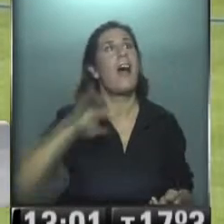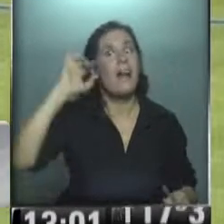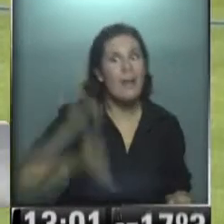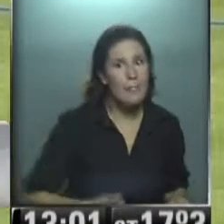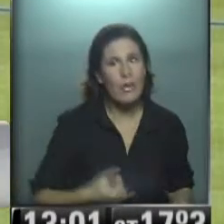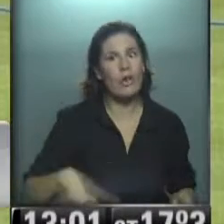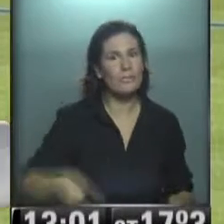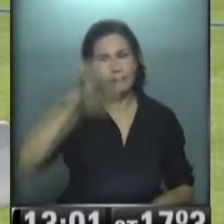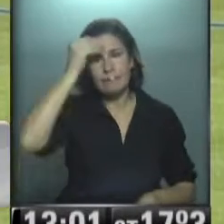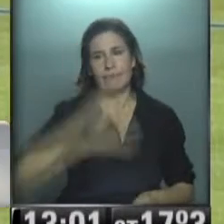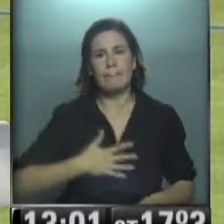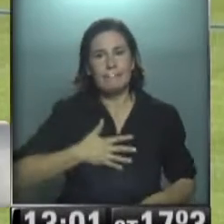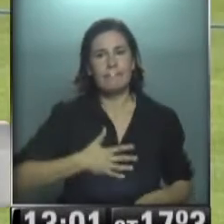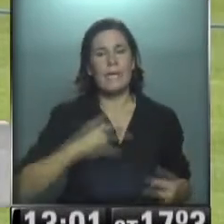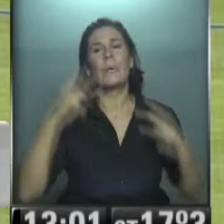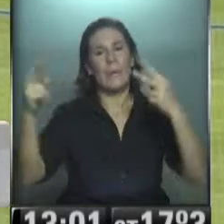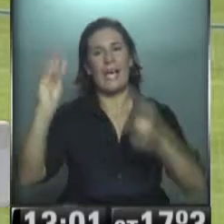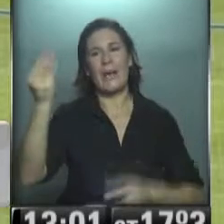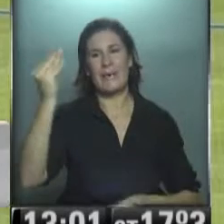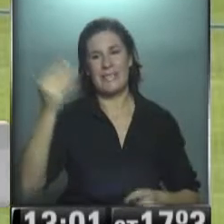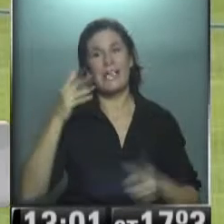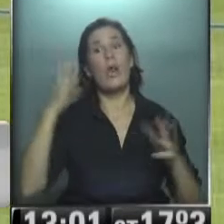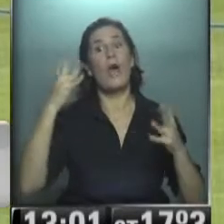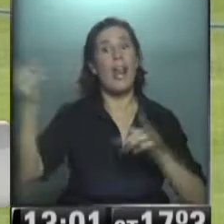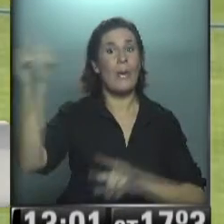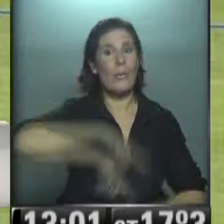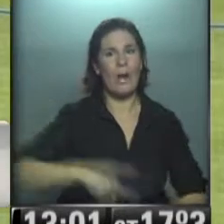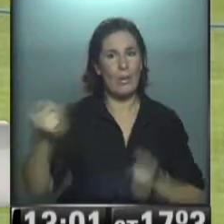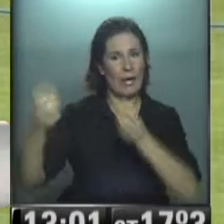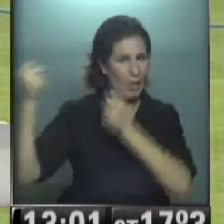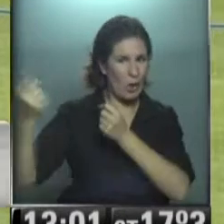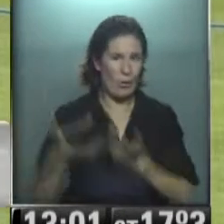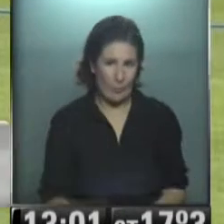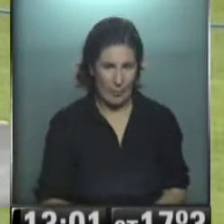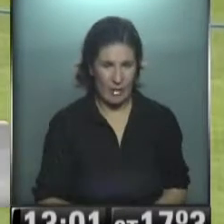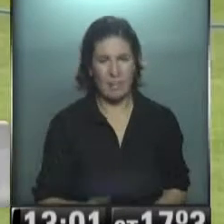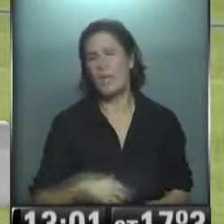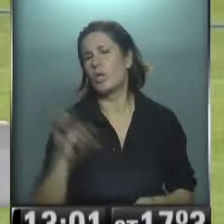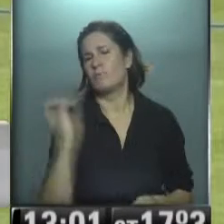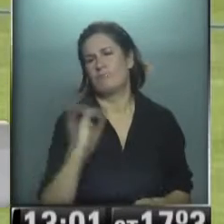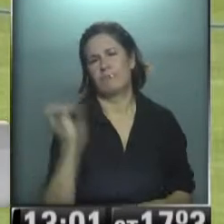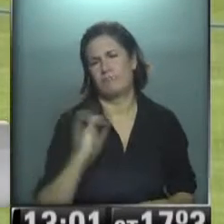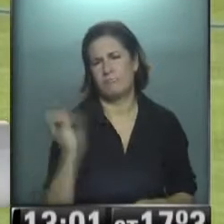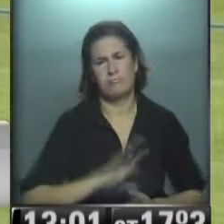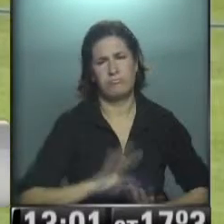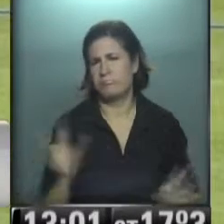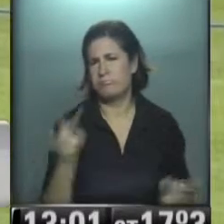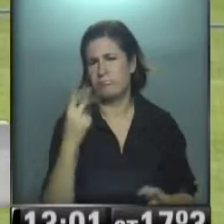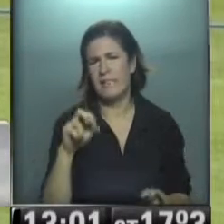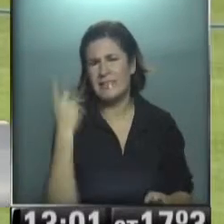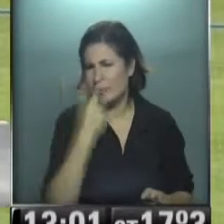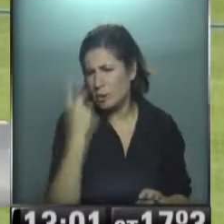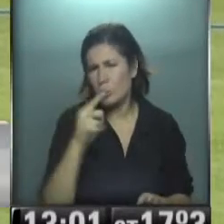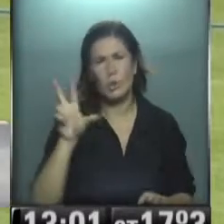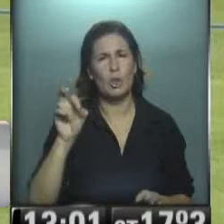que todos añoramos que traigan hacia la República Argentina de vuelta. Pero fue solamente eso, ¿eh? Un ratito. Si te digo que estuvieron 20 minutos,